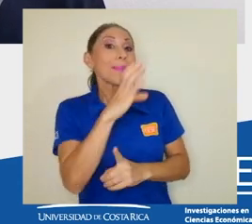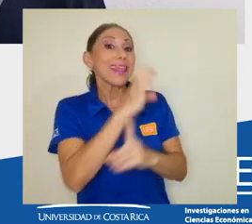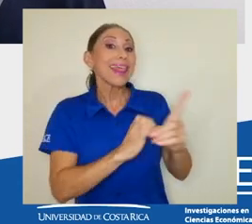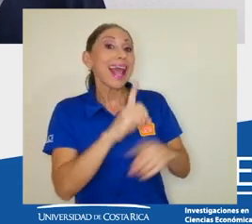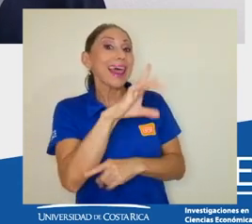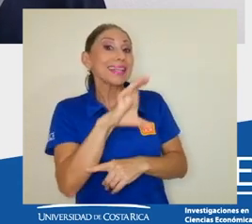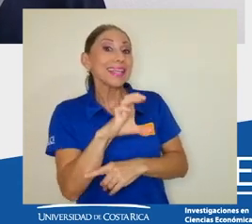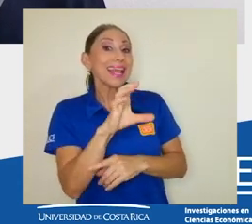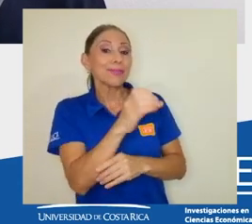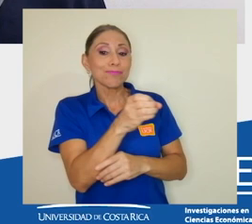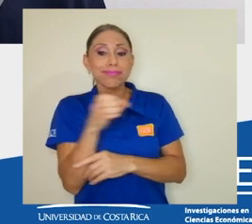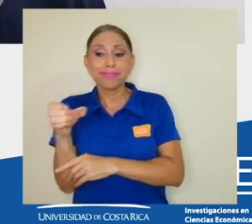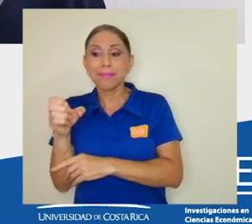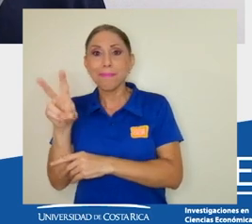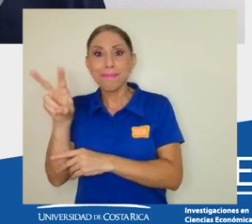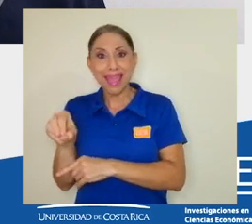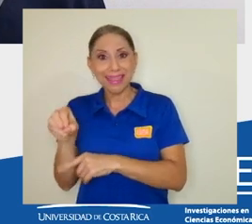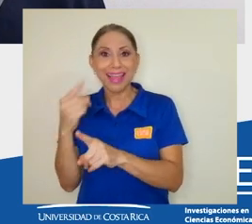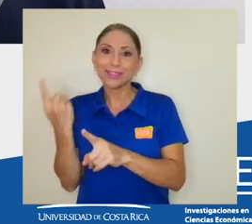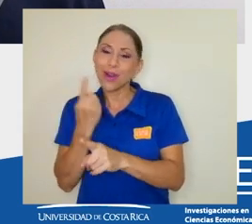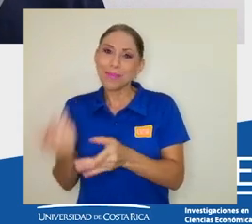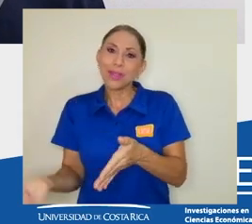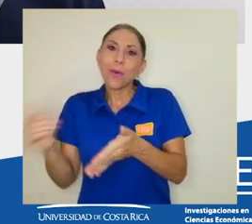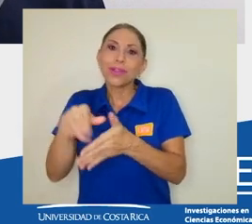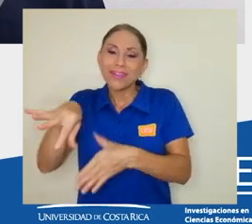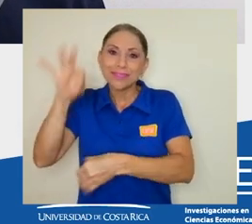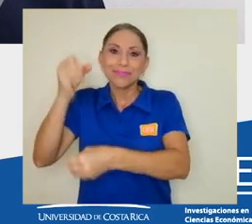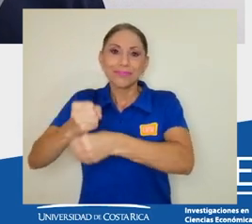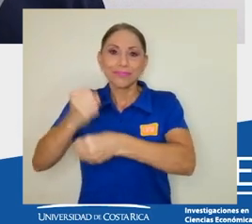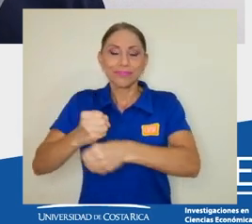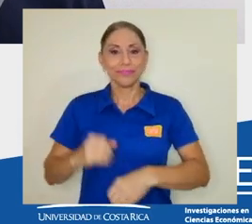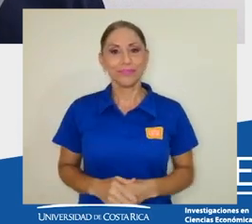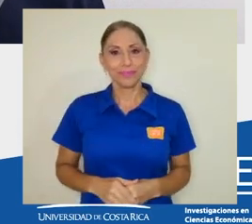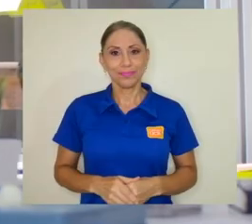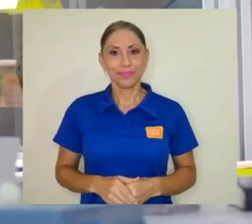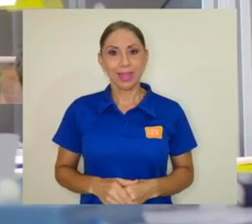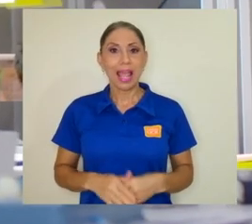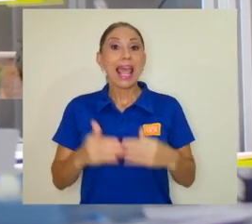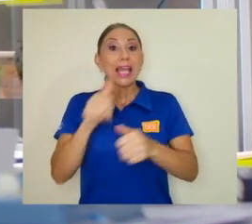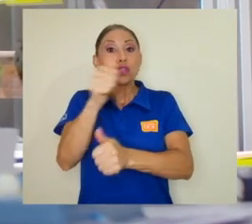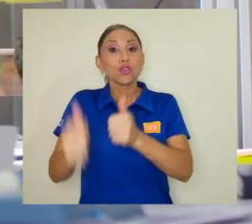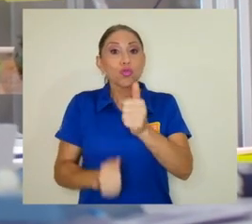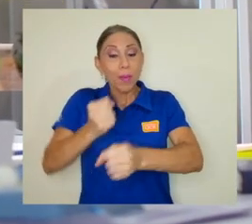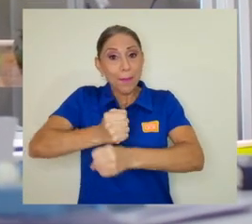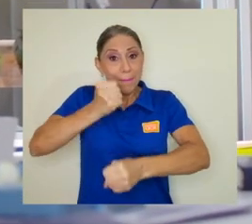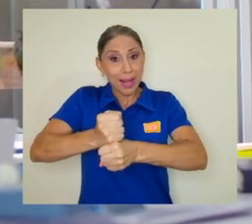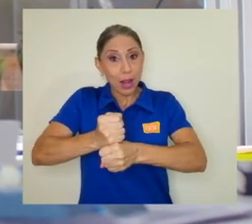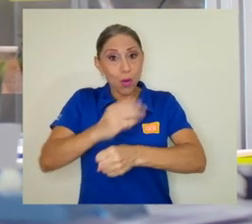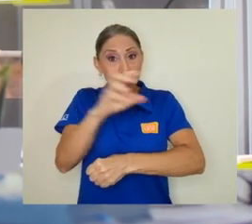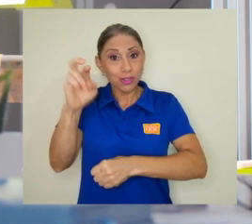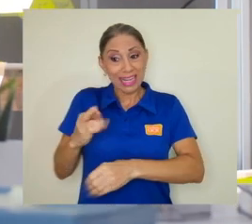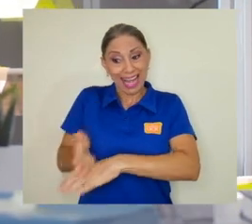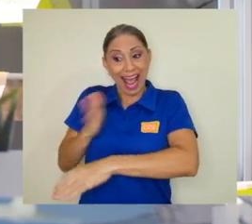ellos con estas características ha logrado reincorporarse al mercado laboral. El subempleo en Costa Rica en el